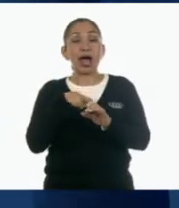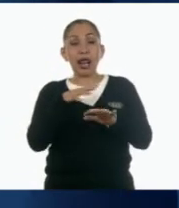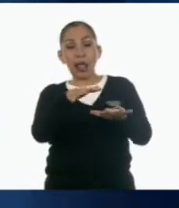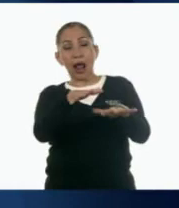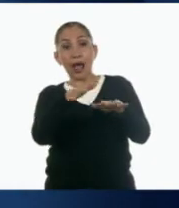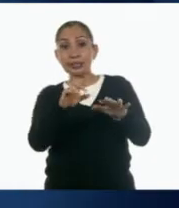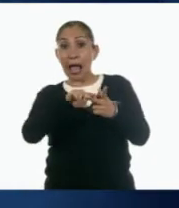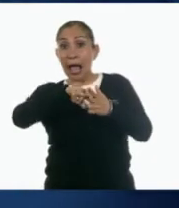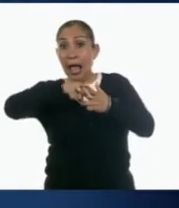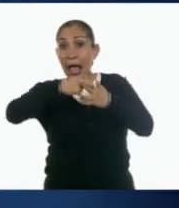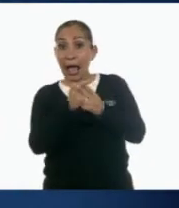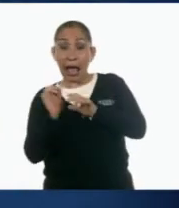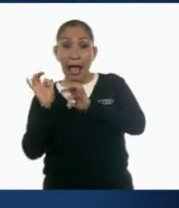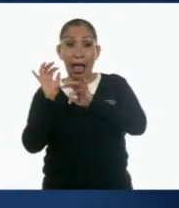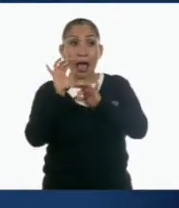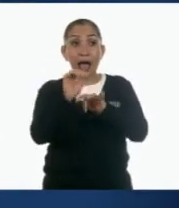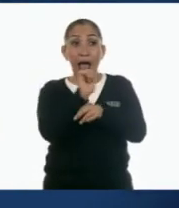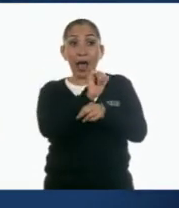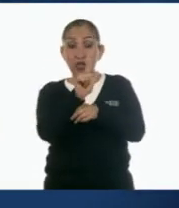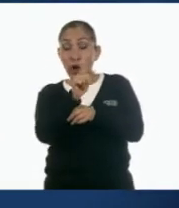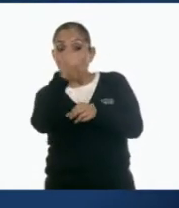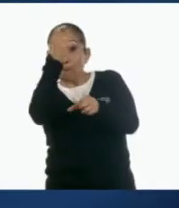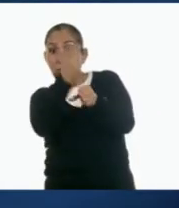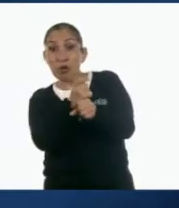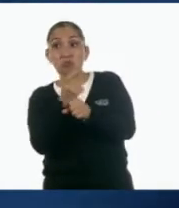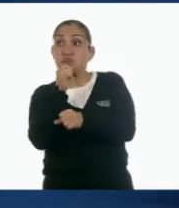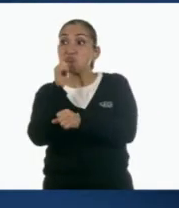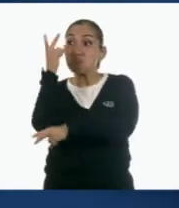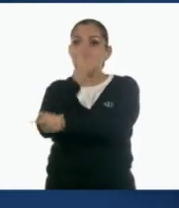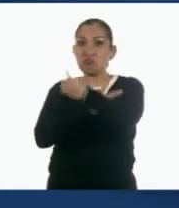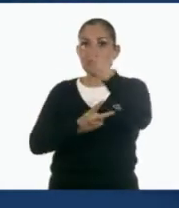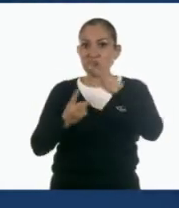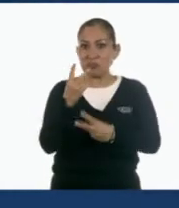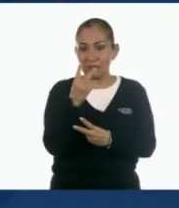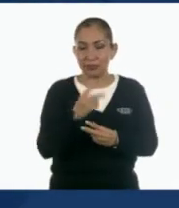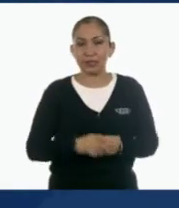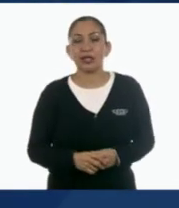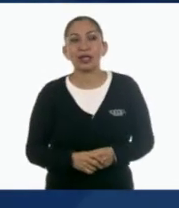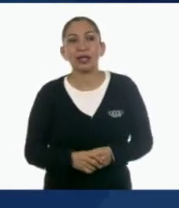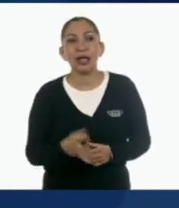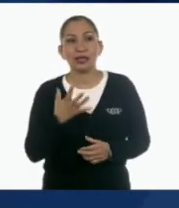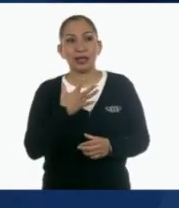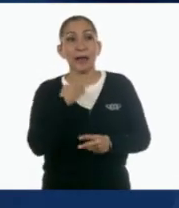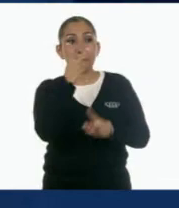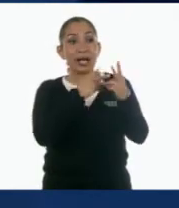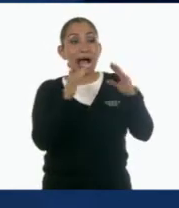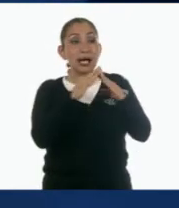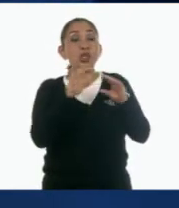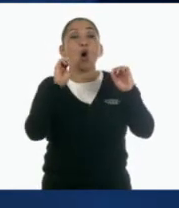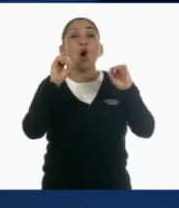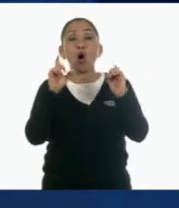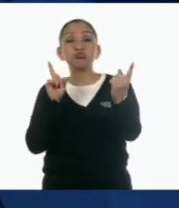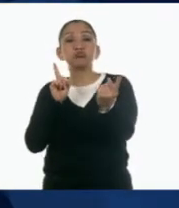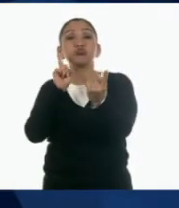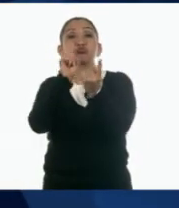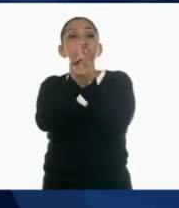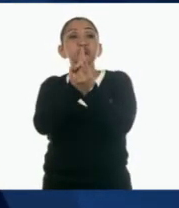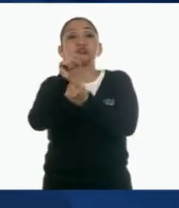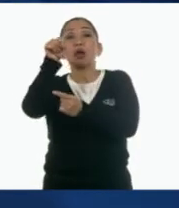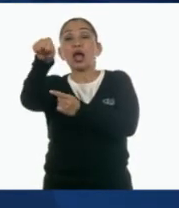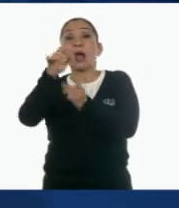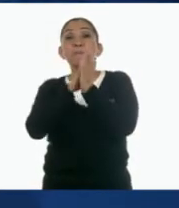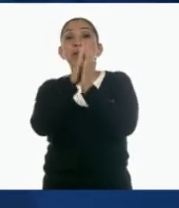ya empezó y el actor principal no ha llegado. Vienen a casa o nos encontramos en